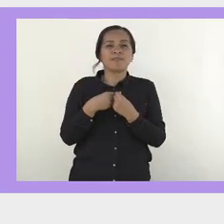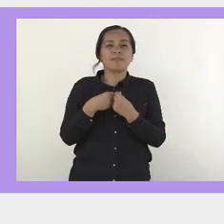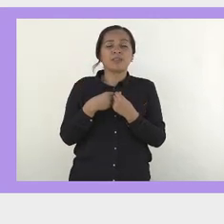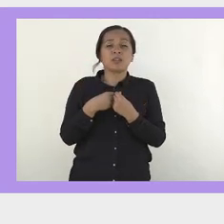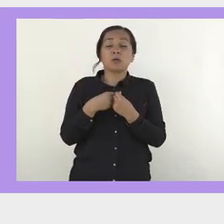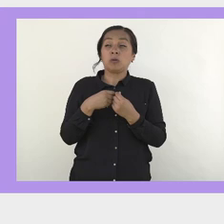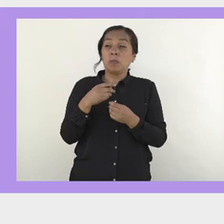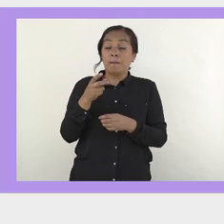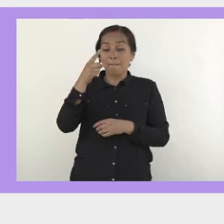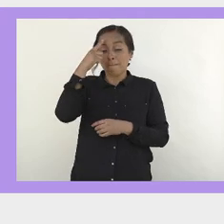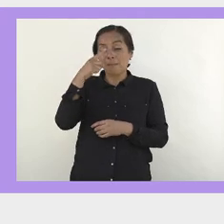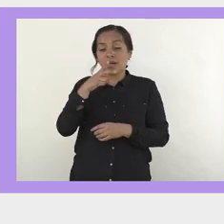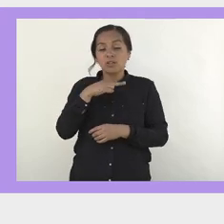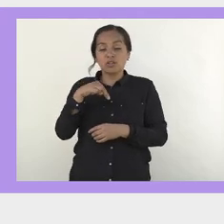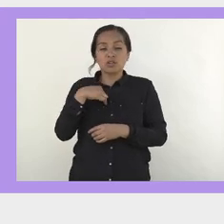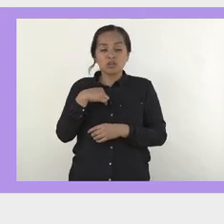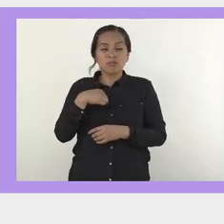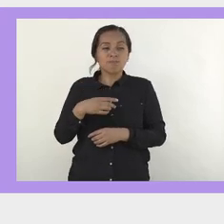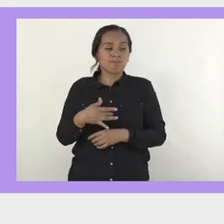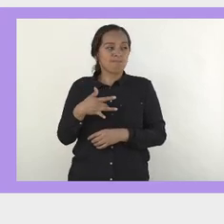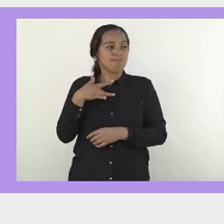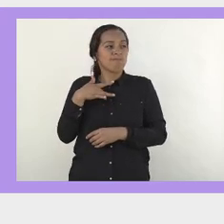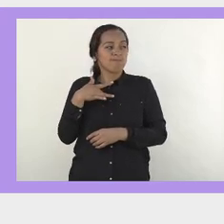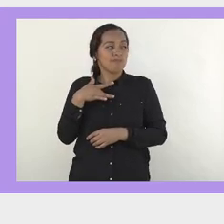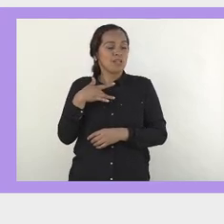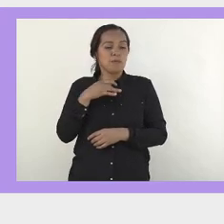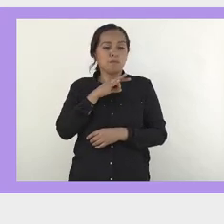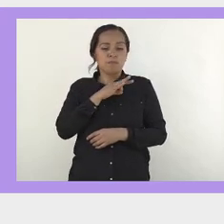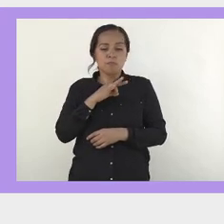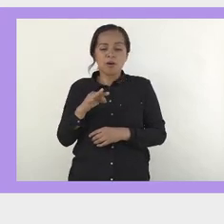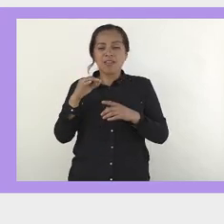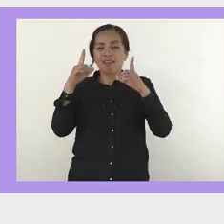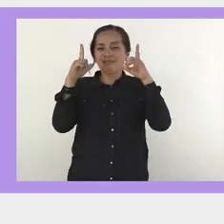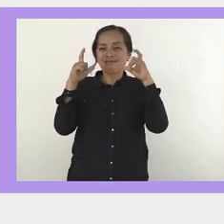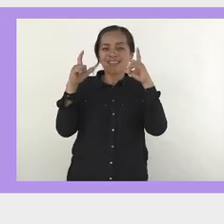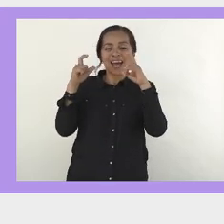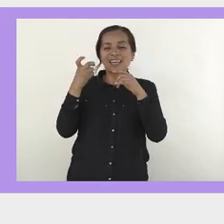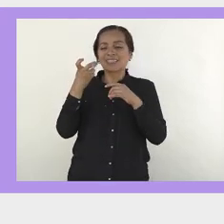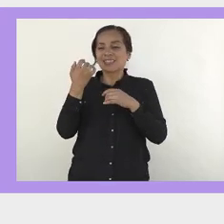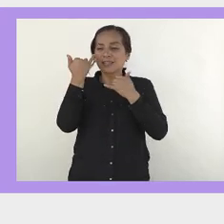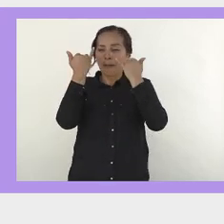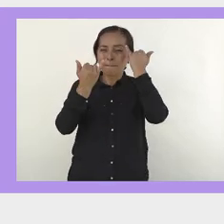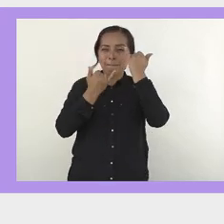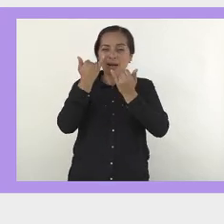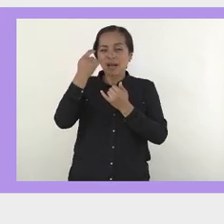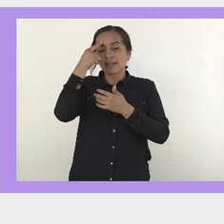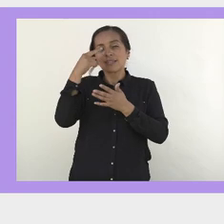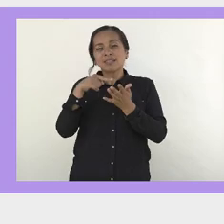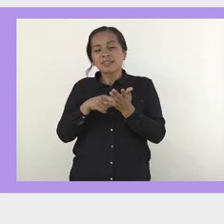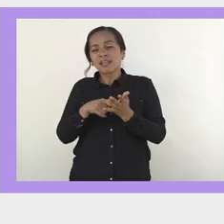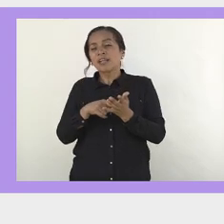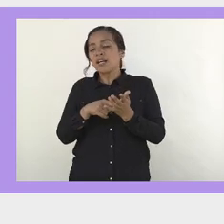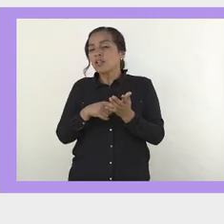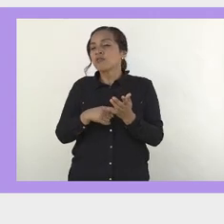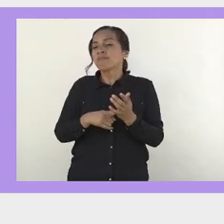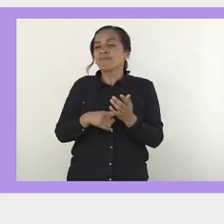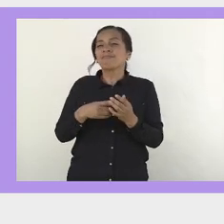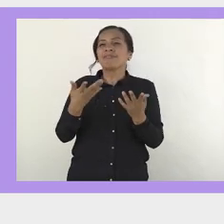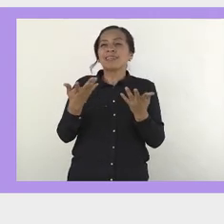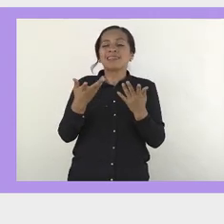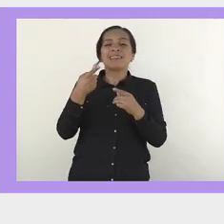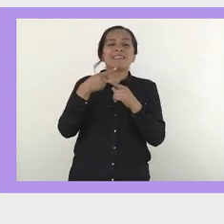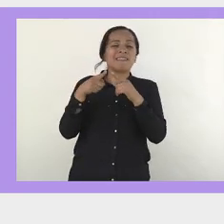y pues nada para nosotros es muy muy inspirador poder retratar estas imágenes que que creo que hacen diferente